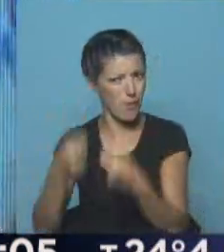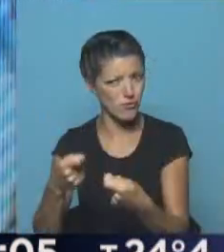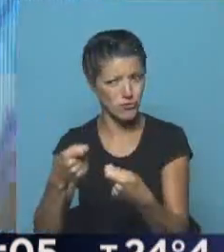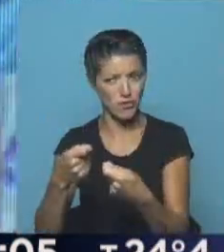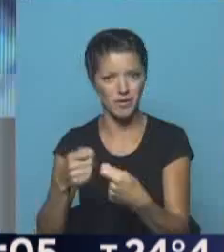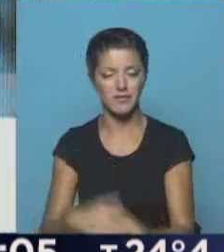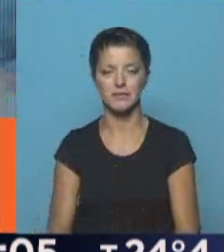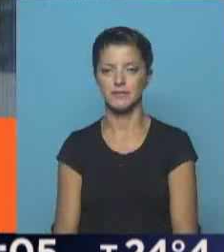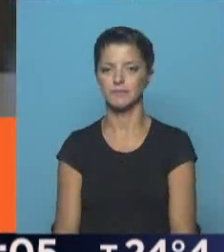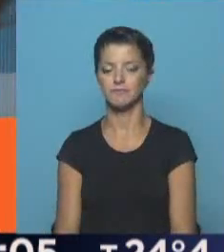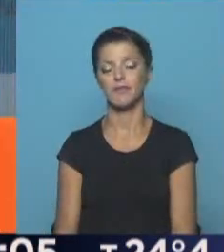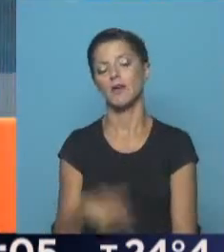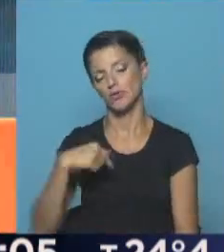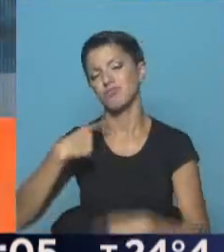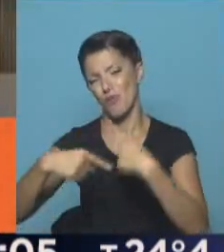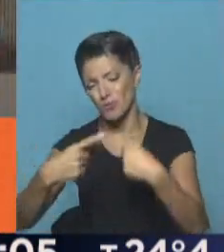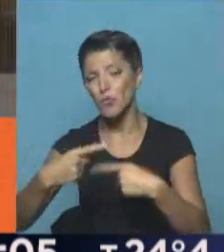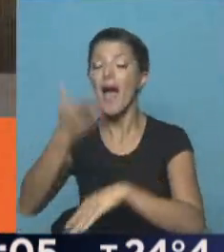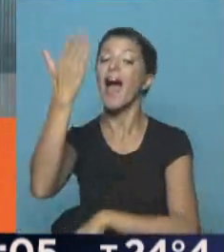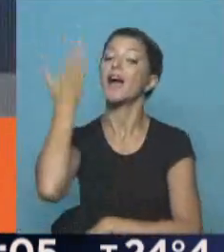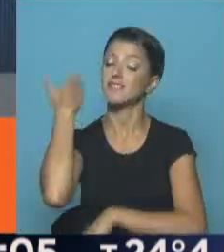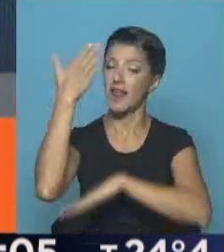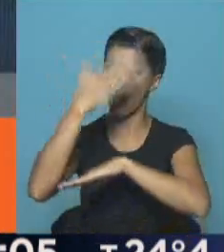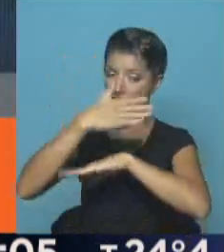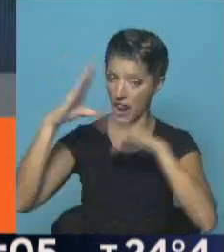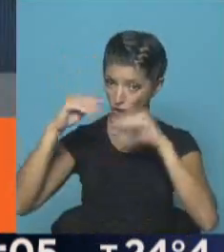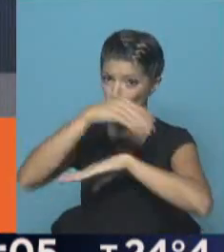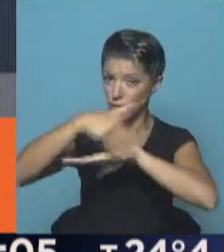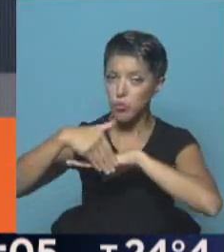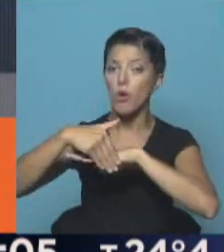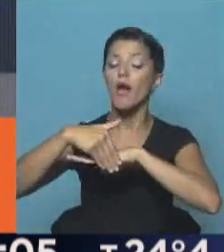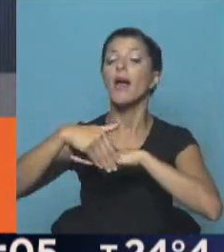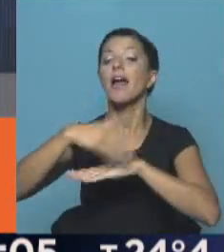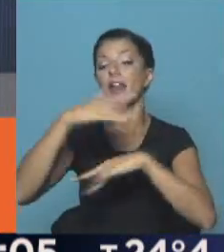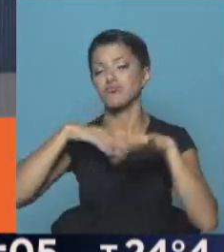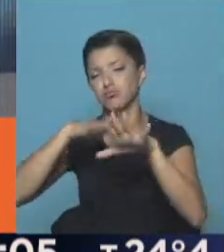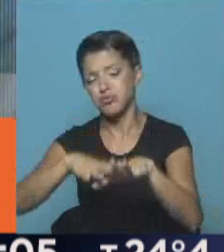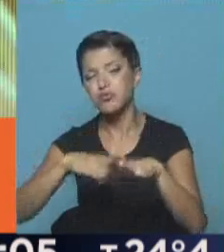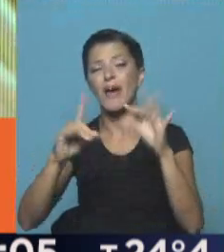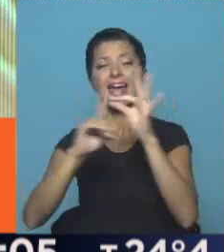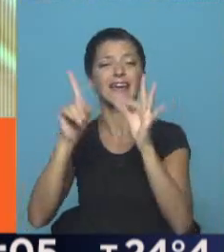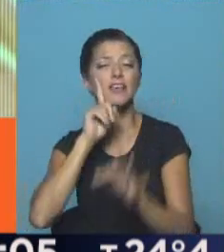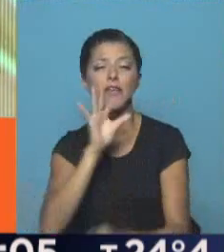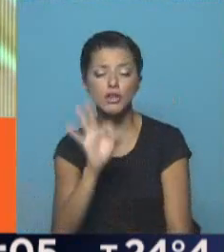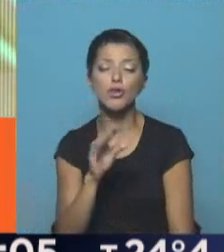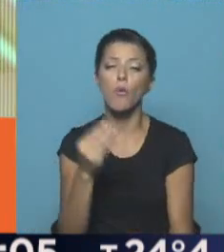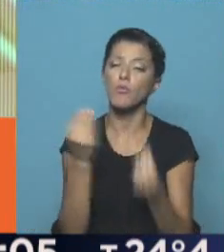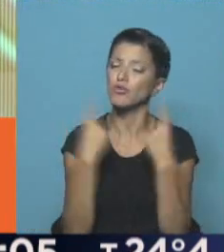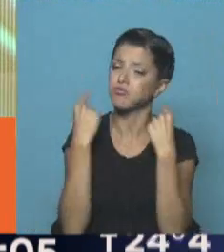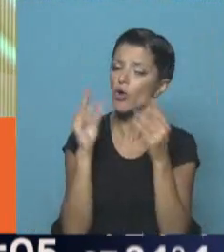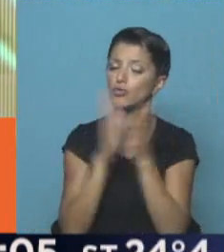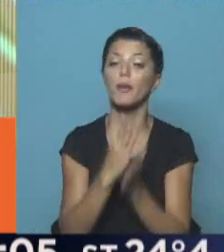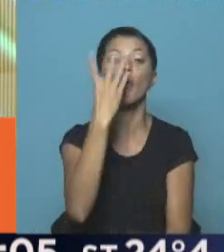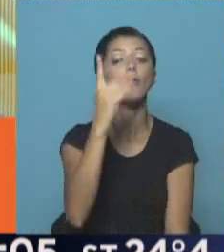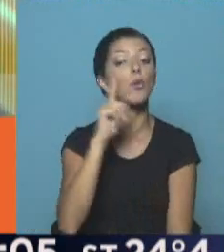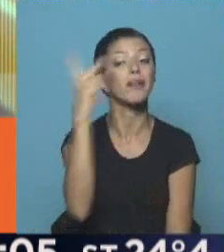bueno, continúa la discusión en la calle. Inclusive anoche en Quito seguían las manifestaciones con respecto a esas 4.200 mesas que